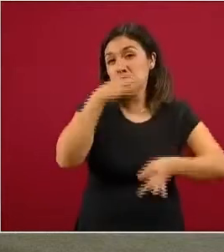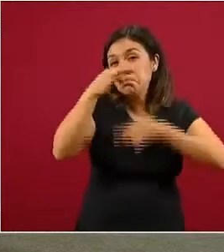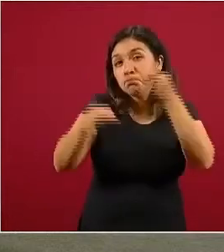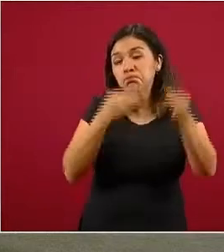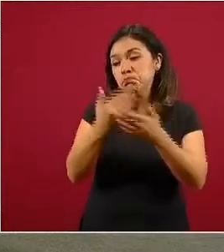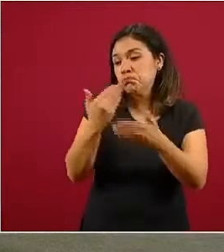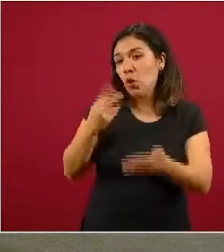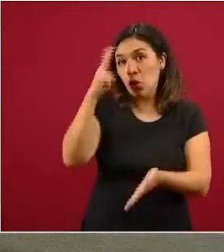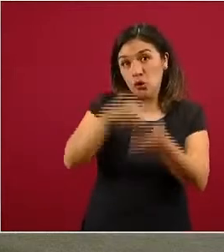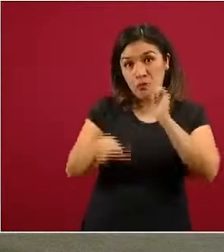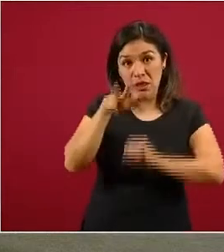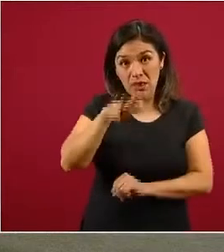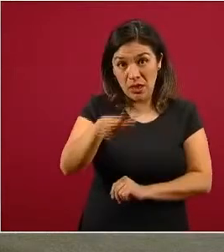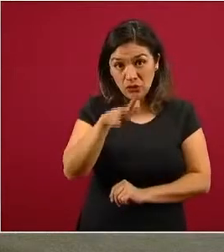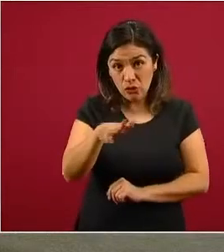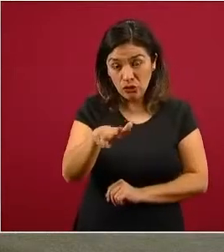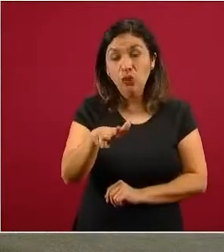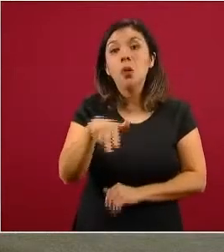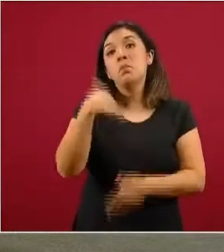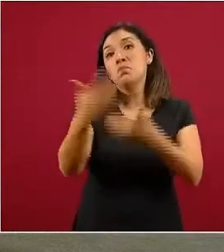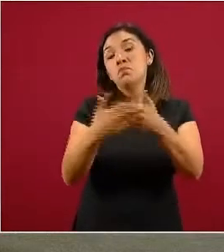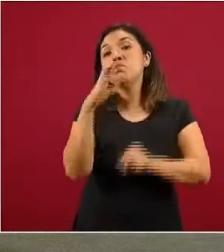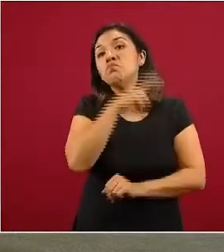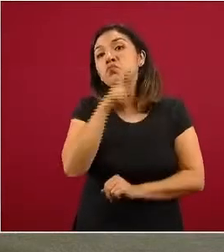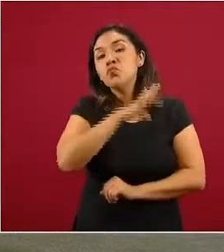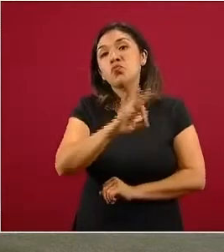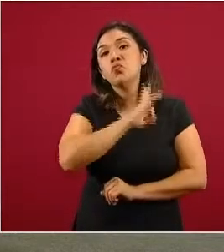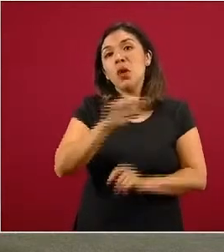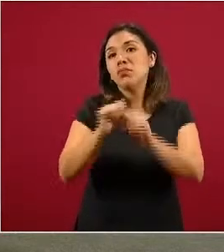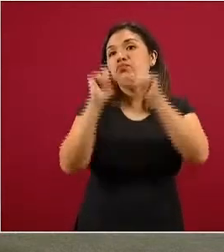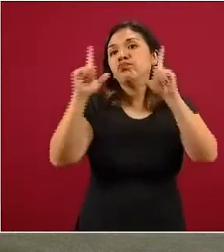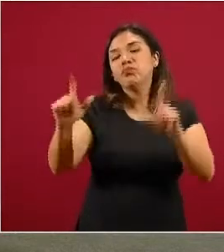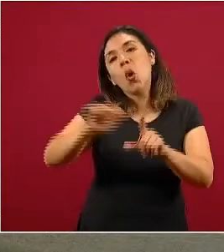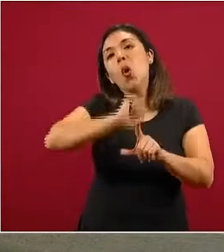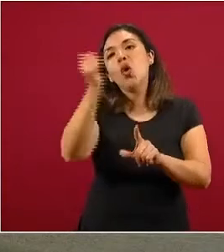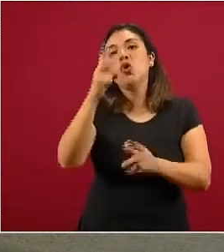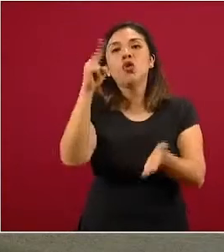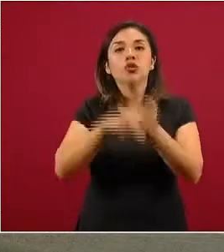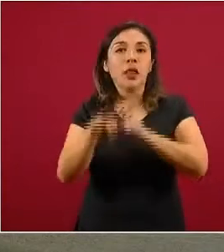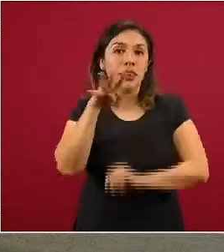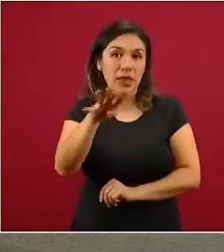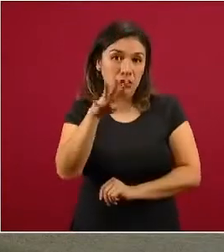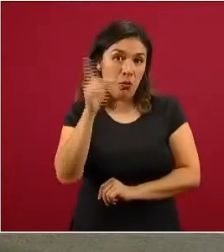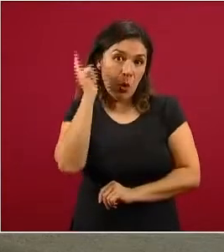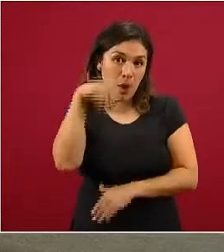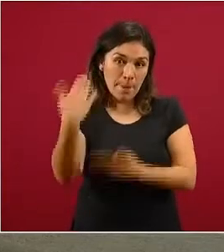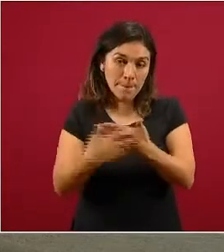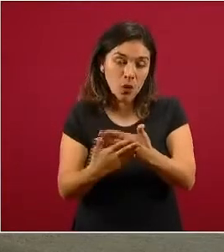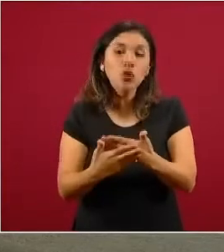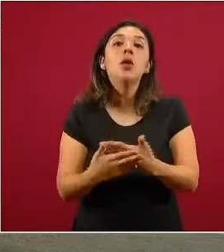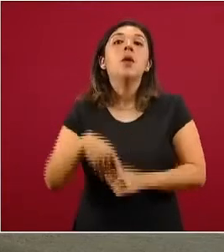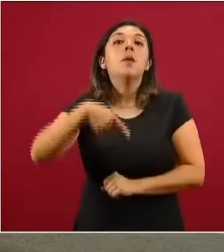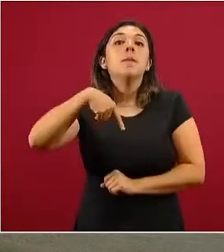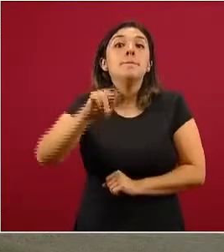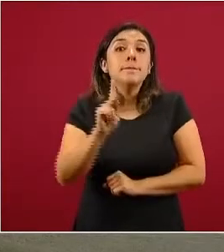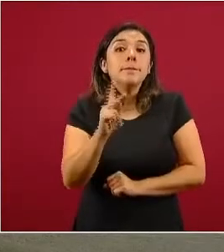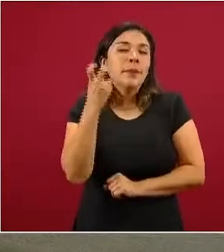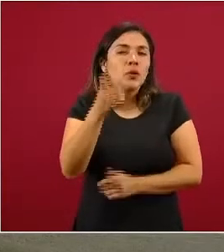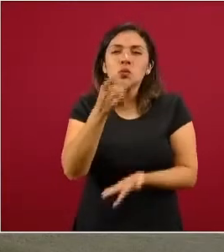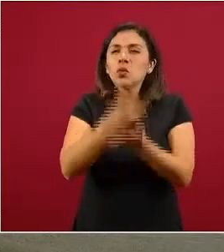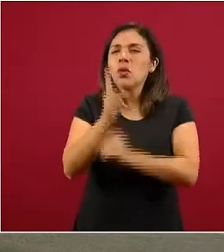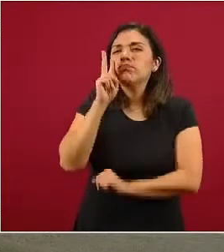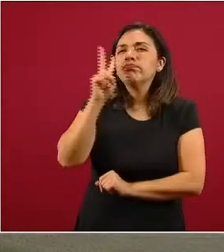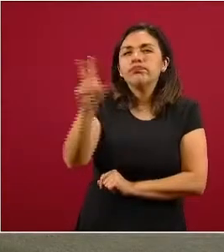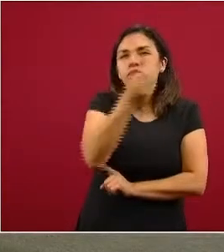de alguna forma tiene la coordinación de poder obtener estos datos de acuerdo a colaboraciones o